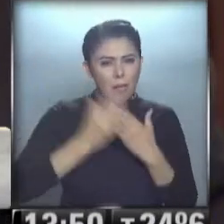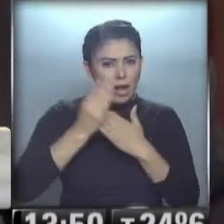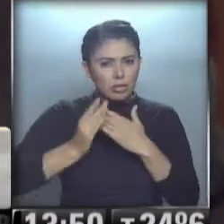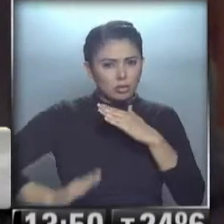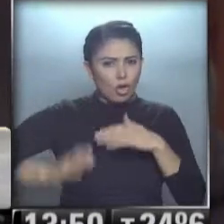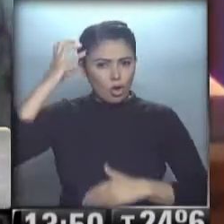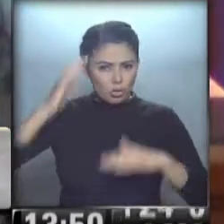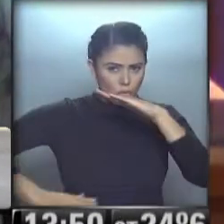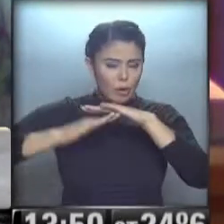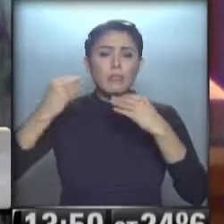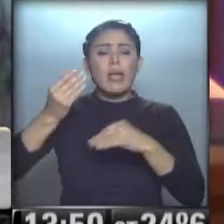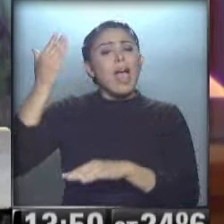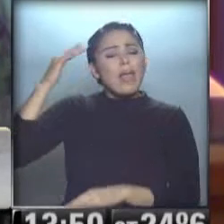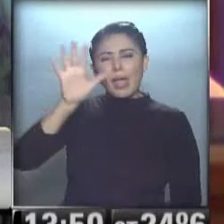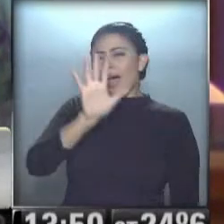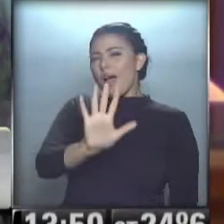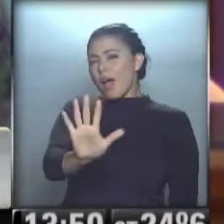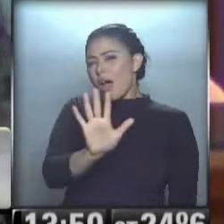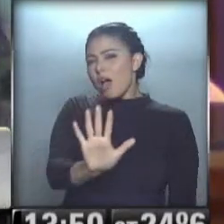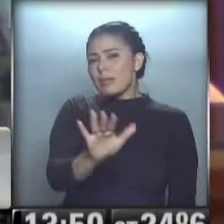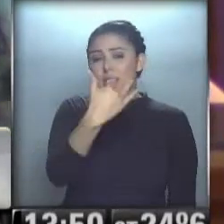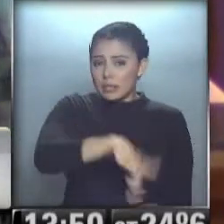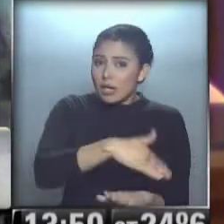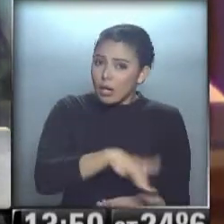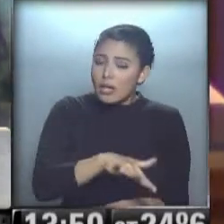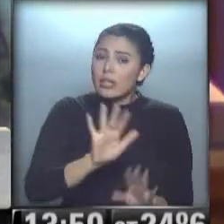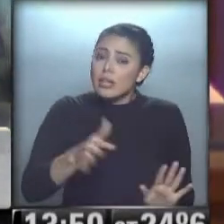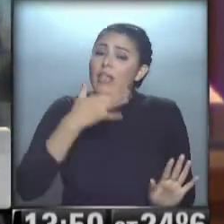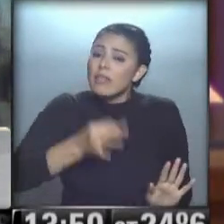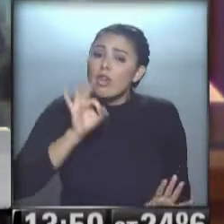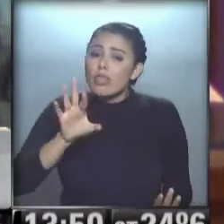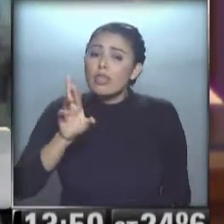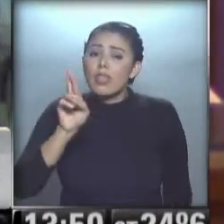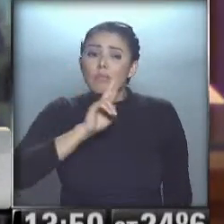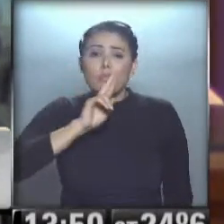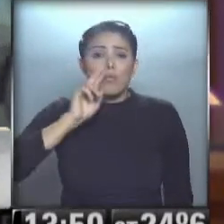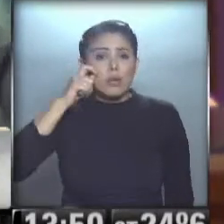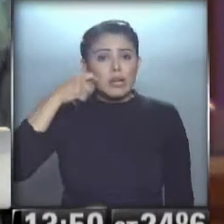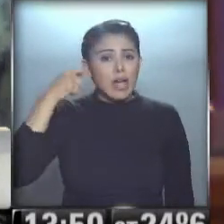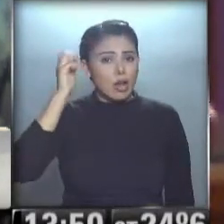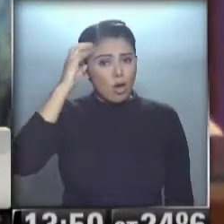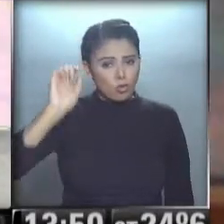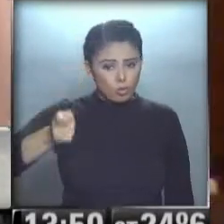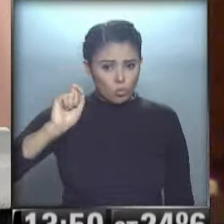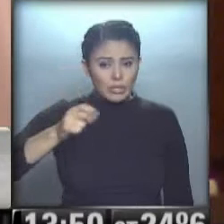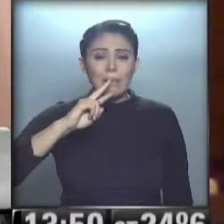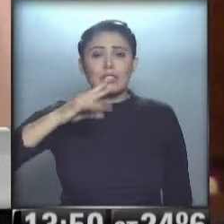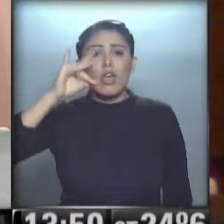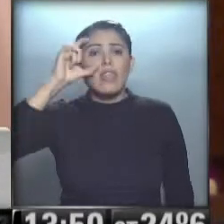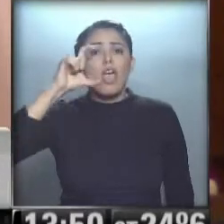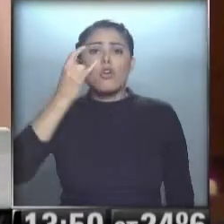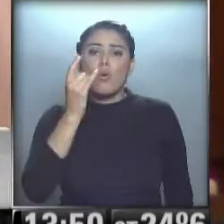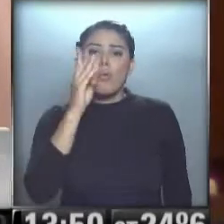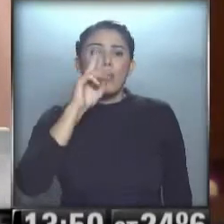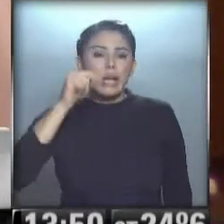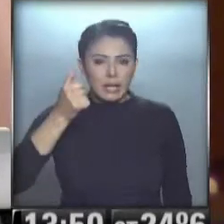de amenazas que recibió en la vida pública decisión que tomó la jueza maría servini de cubría a través de un pedido